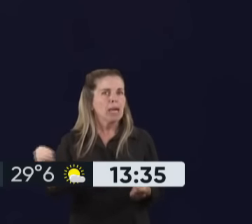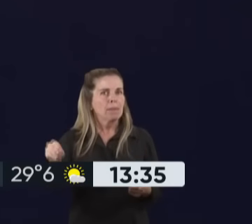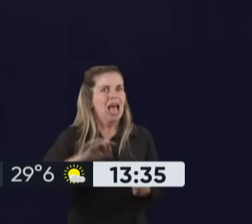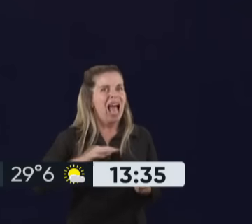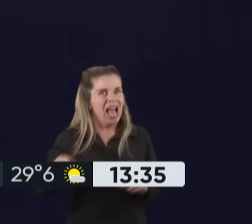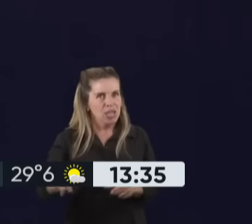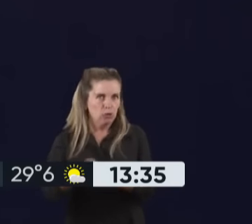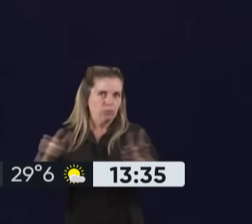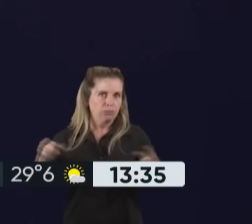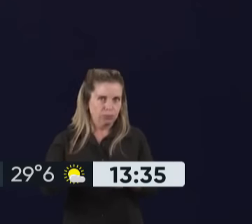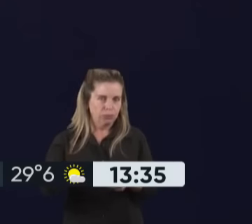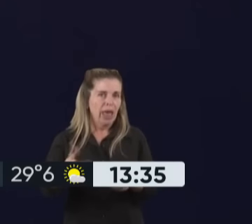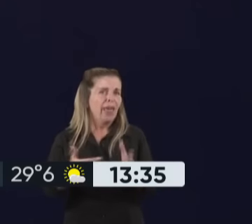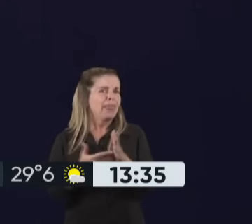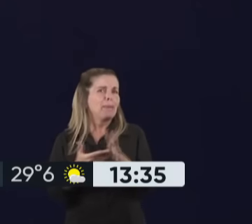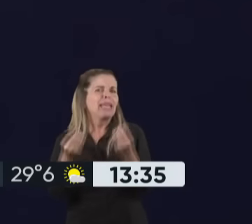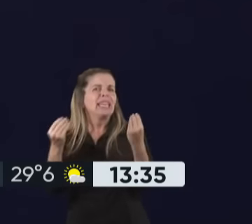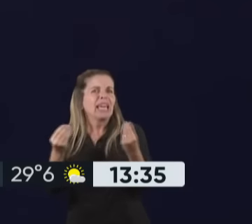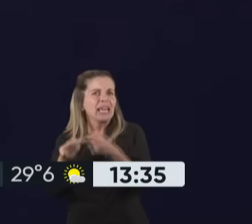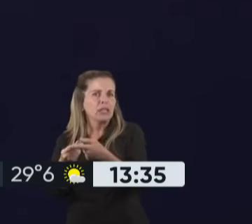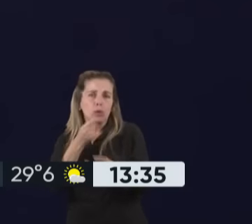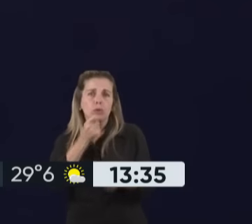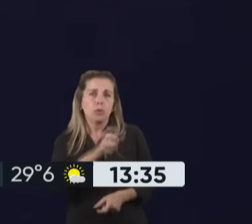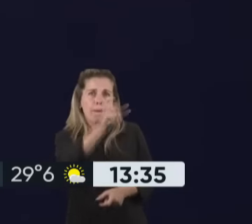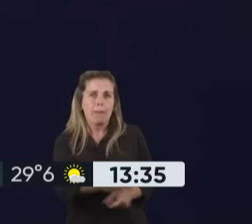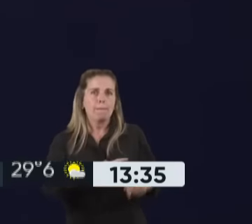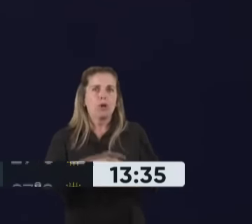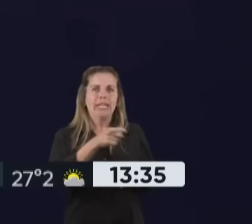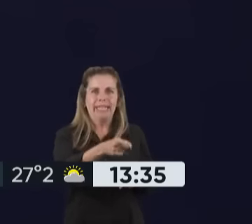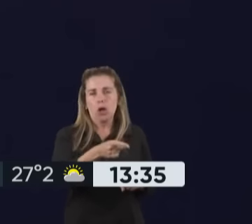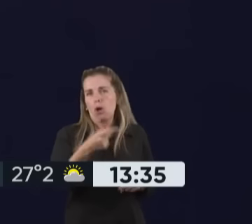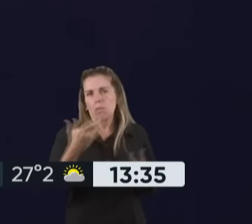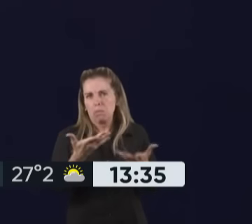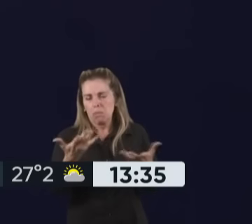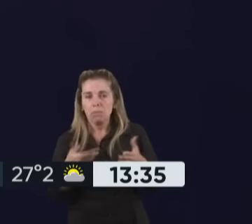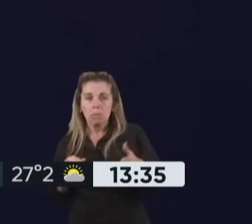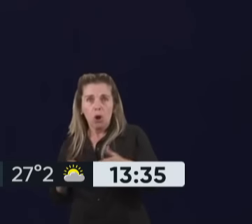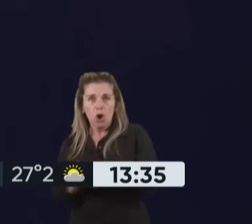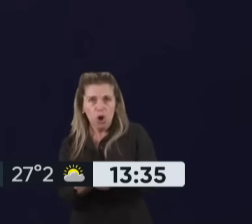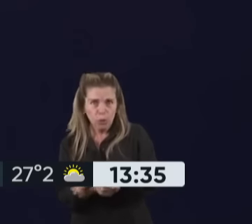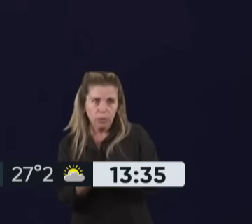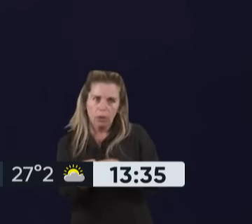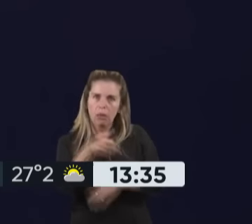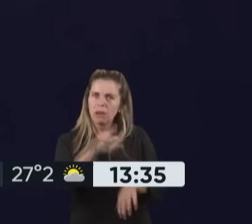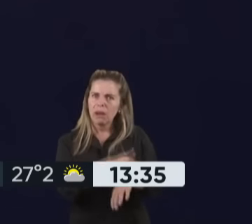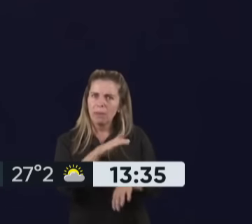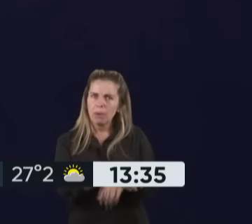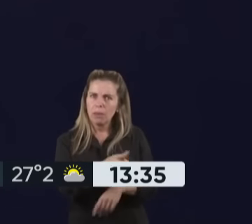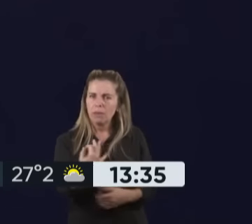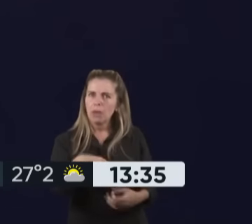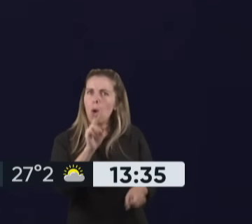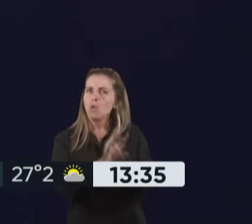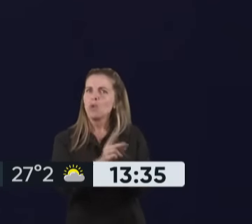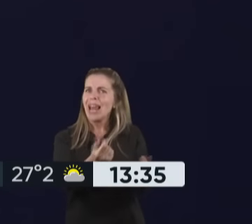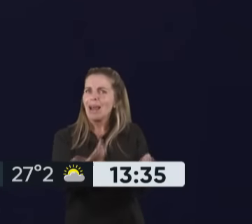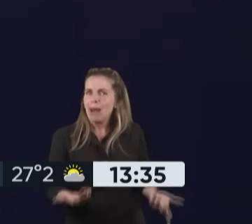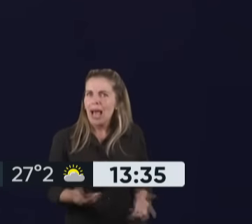al delito cometido. ¿Por qué? Porque si sos funcionario tenés más responsabilidad, tenés que cuidar la plata de la gente, no te la podés